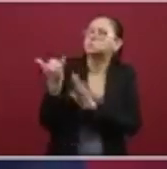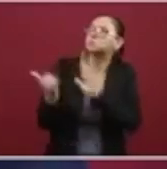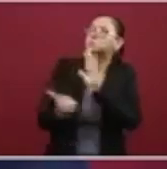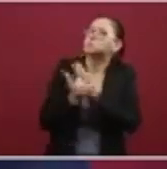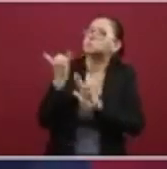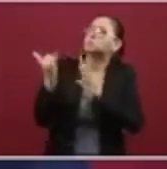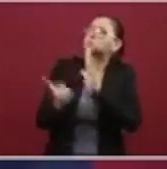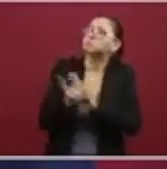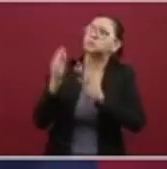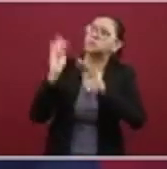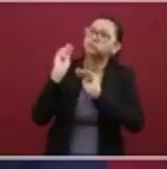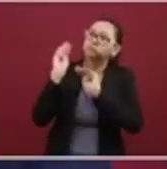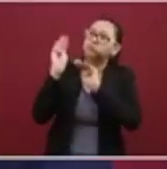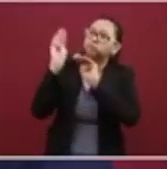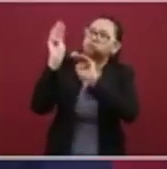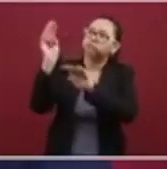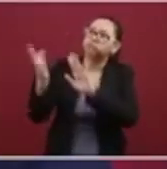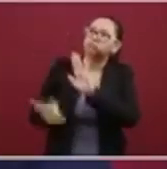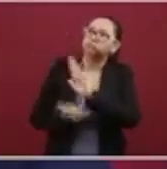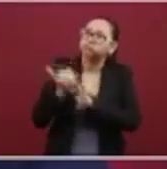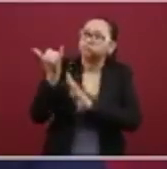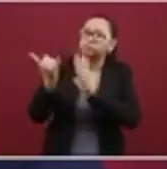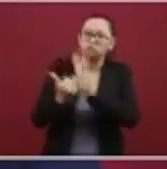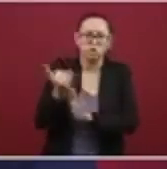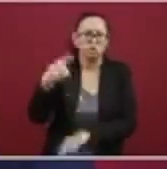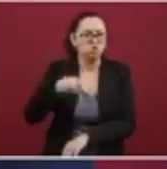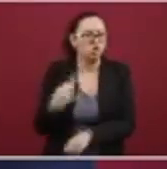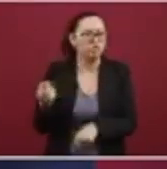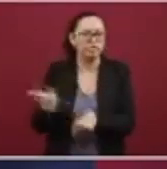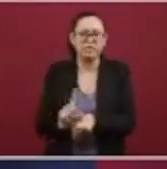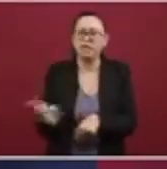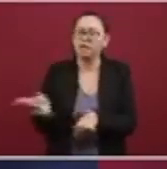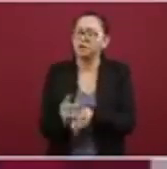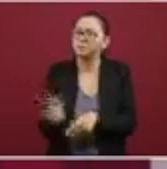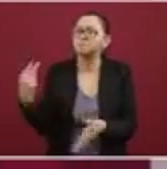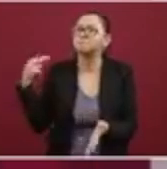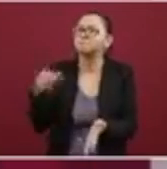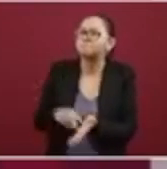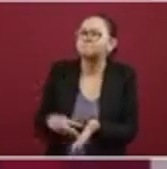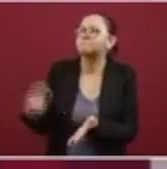Iba yo todos los días a supervisar la obra.